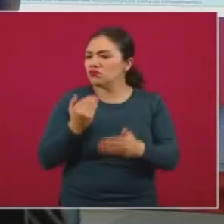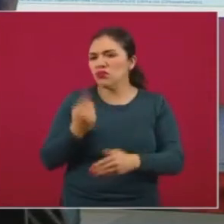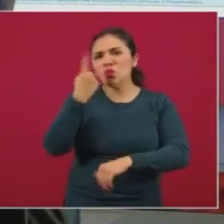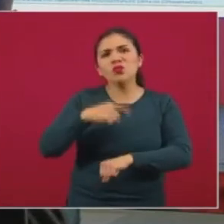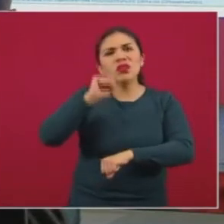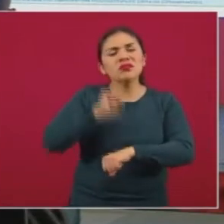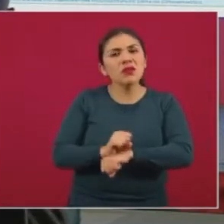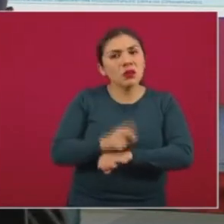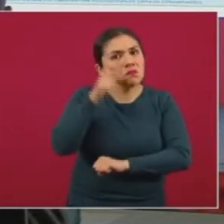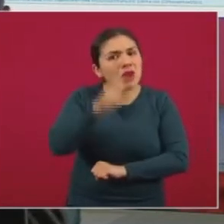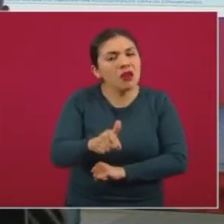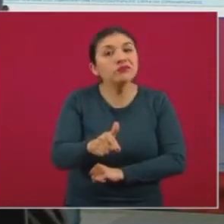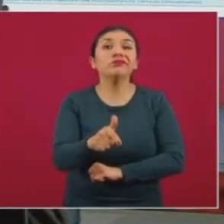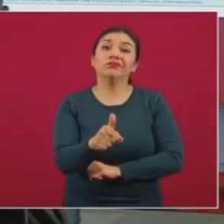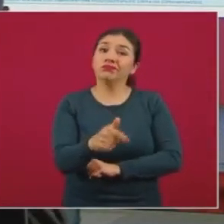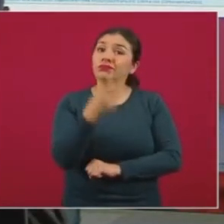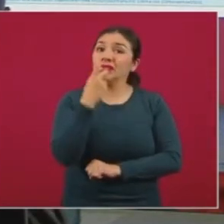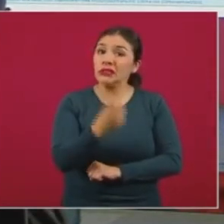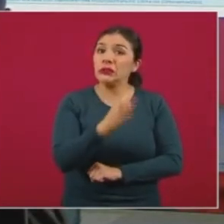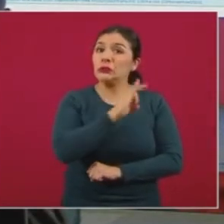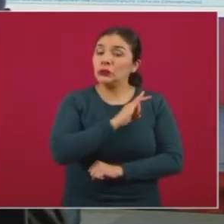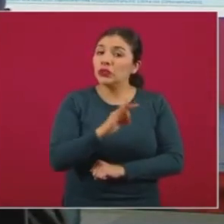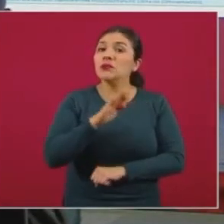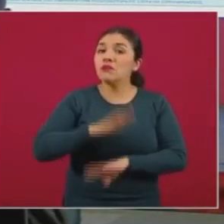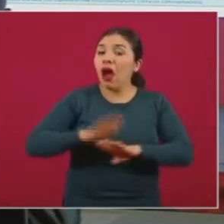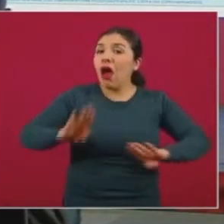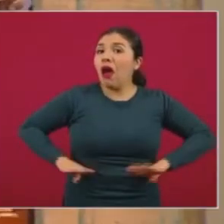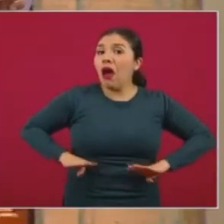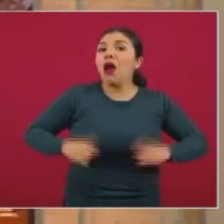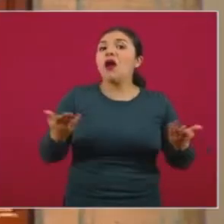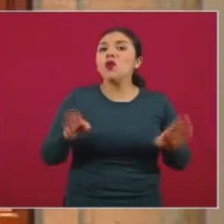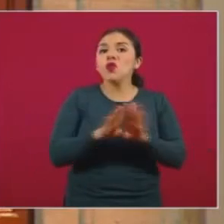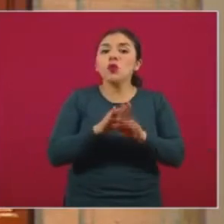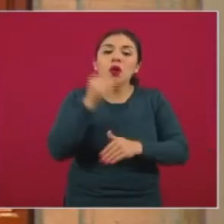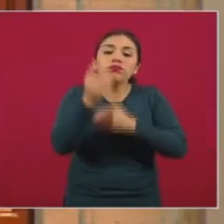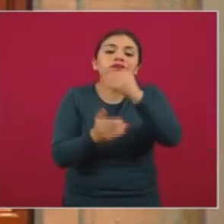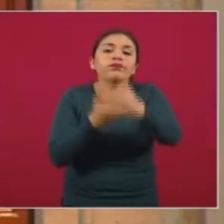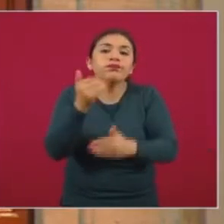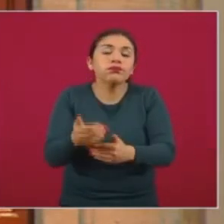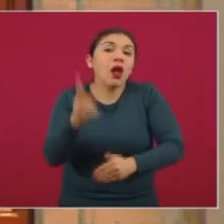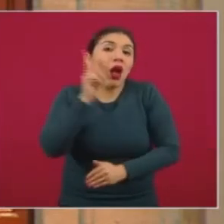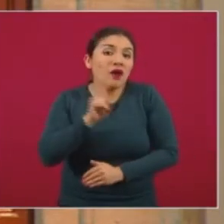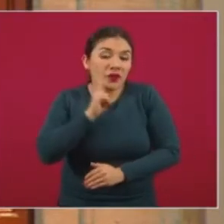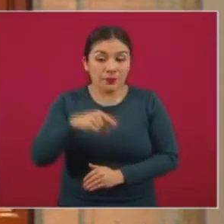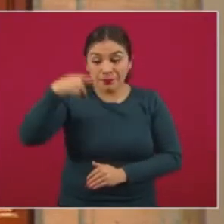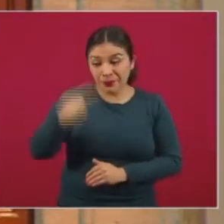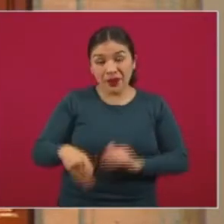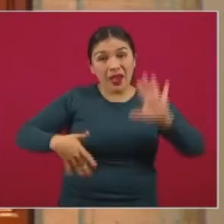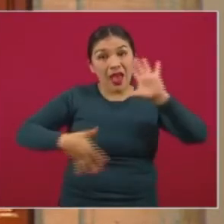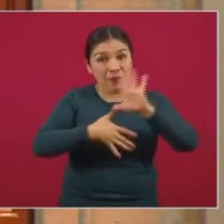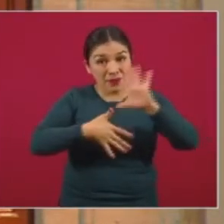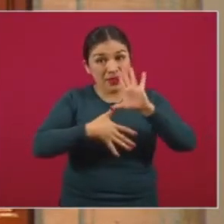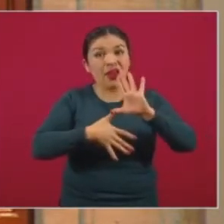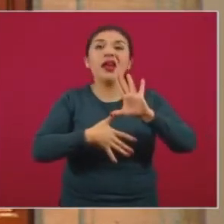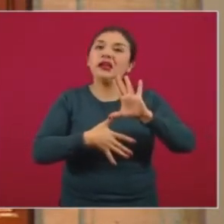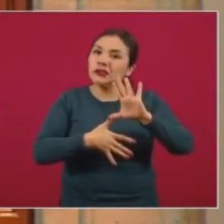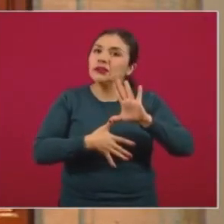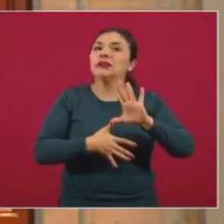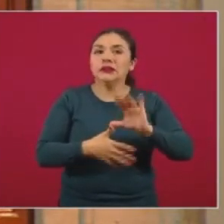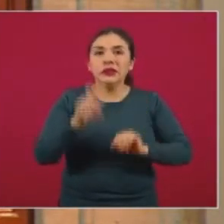semana, lo cual pudiera generar también esta tendencia en las siguientes. En el caso de América, estamos en